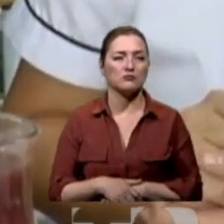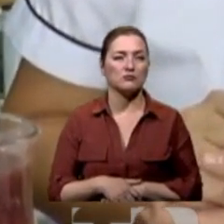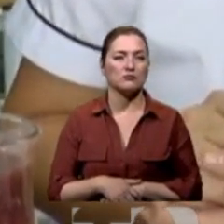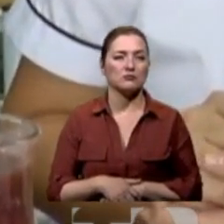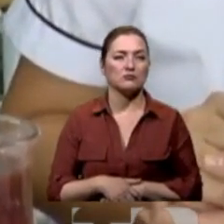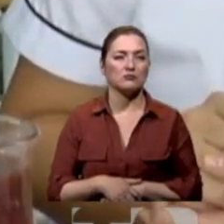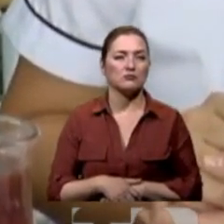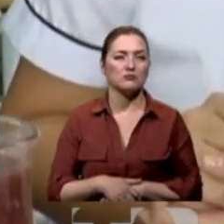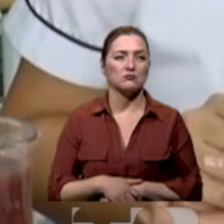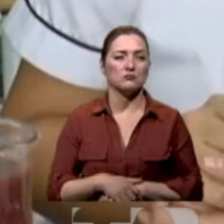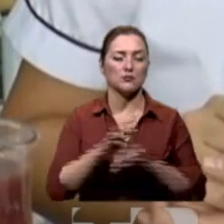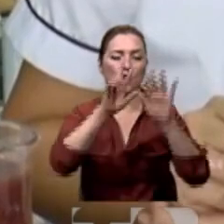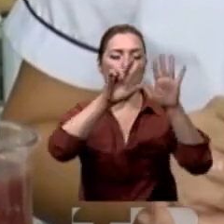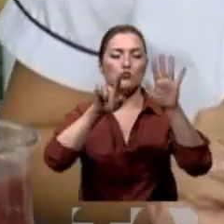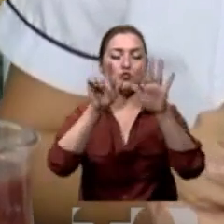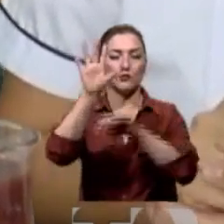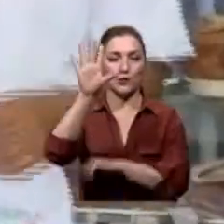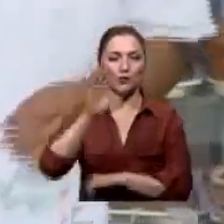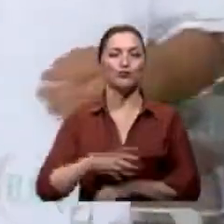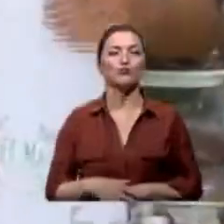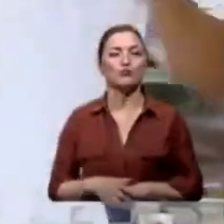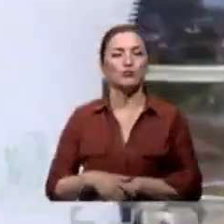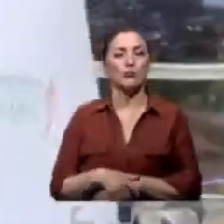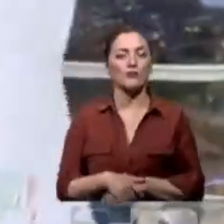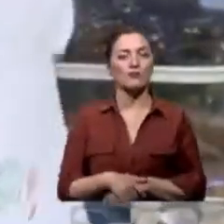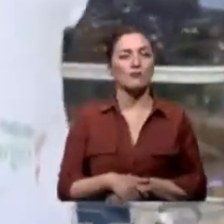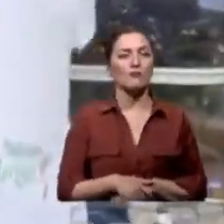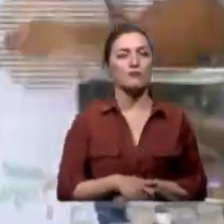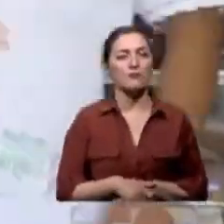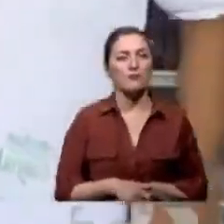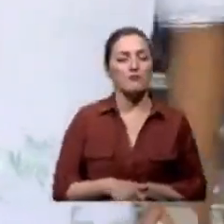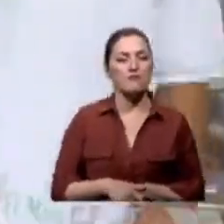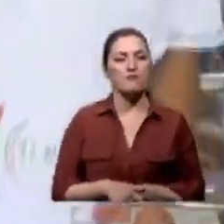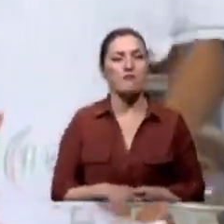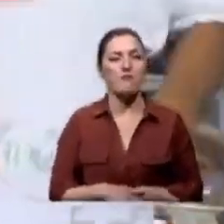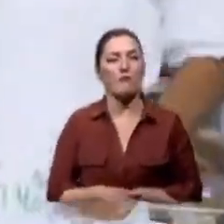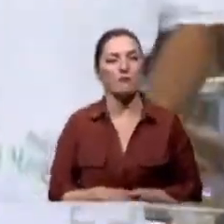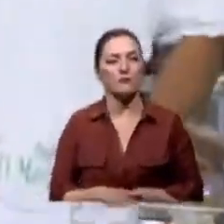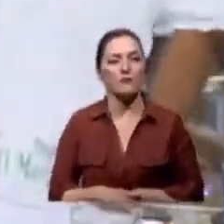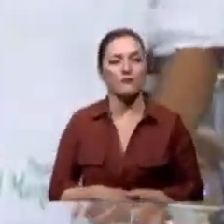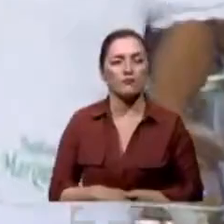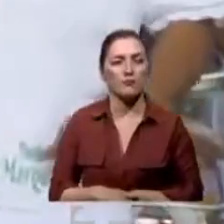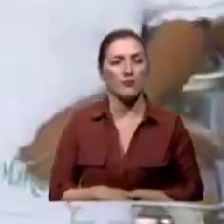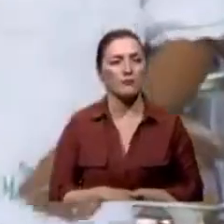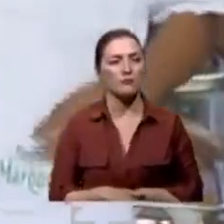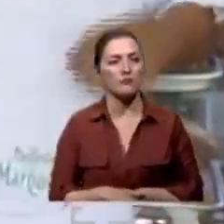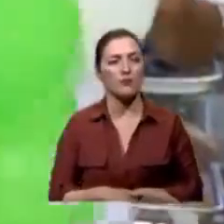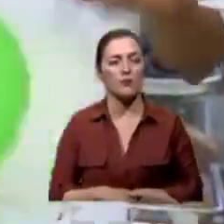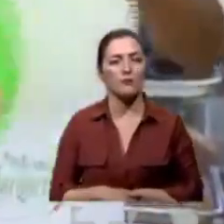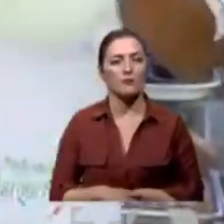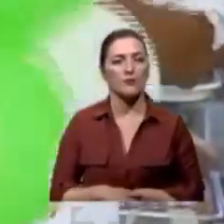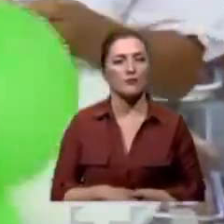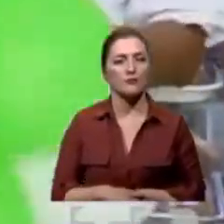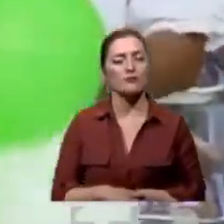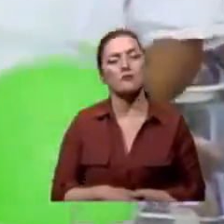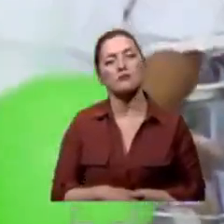ya, ya. 8.5 sobre 10. 8.5 acaba de colocar David Valle de Carichina, nunca más a